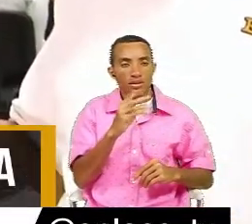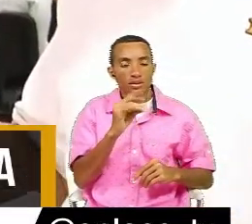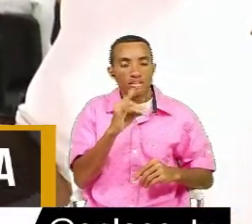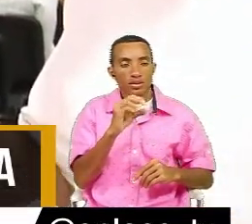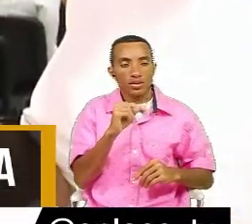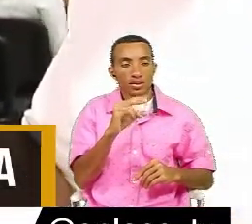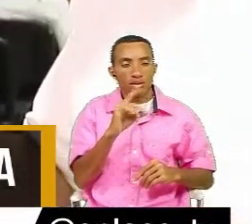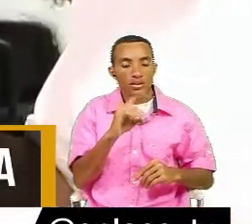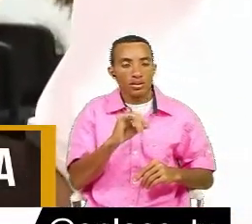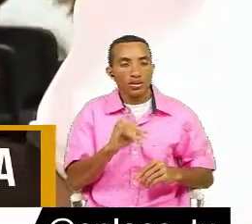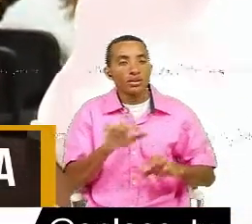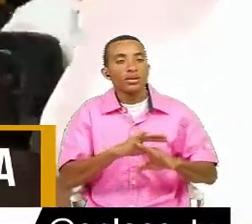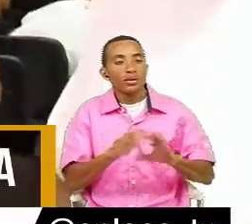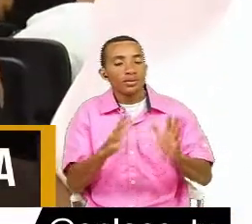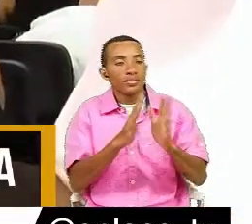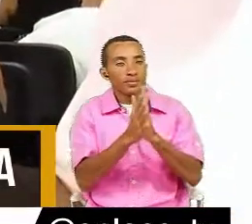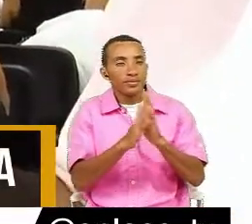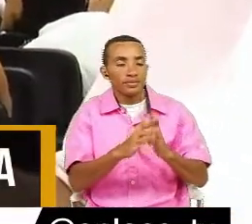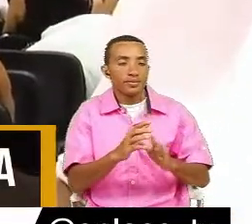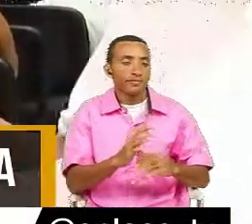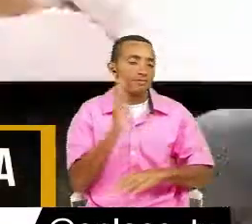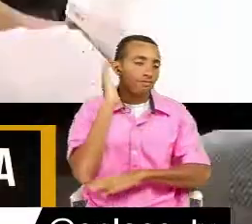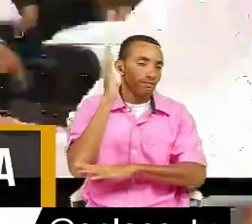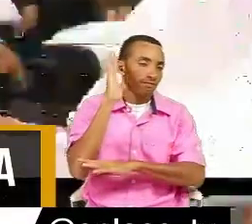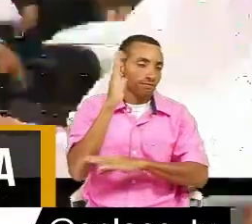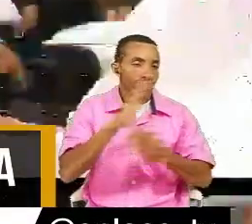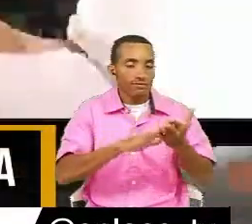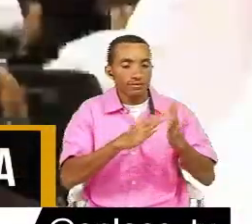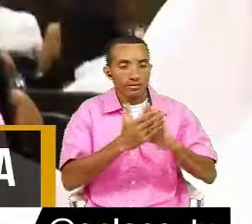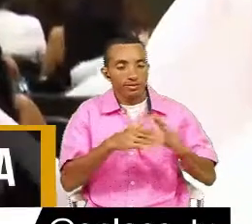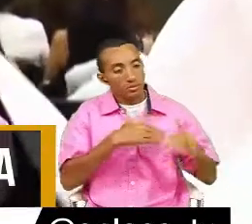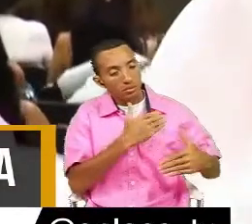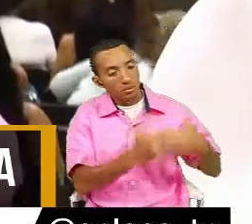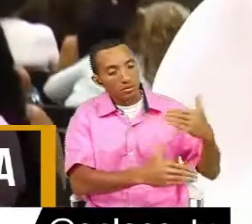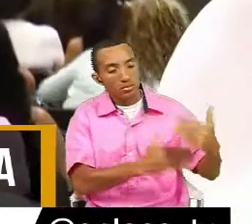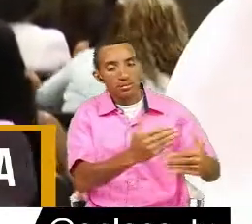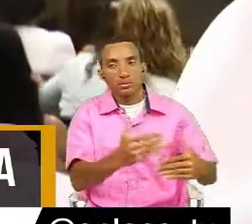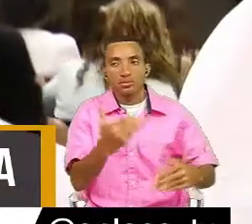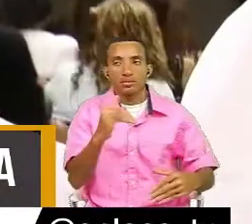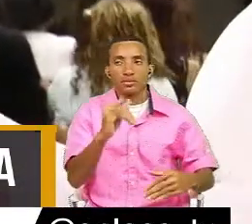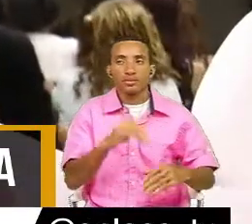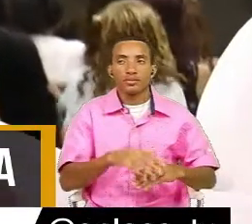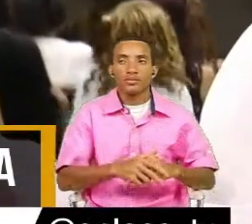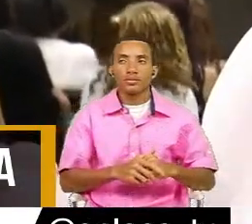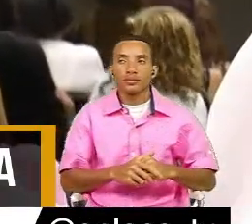de la Cátedra de la Paz, en la cual estamos desarrollando desde el...